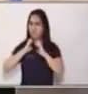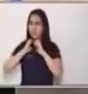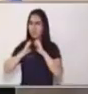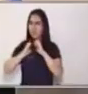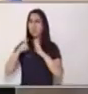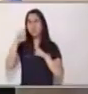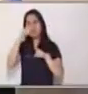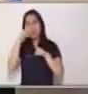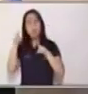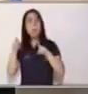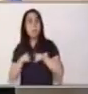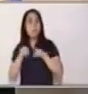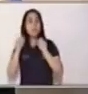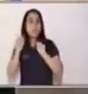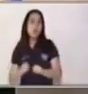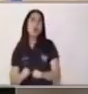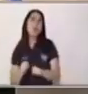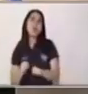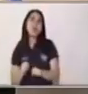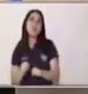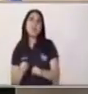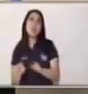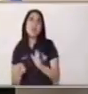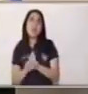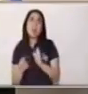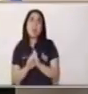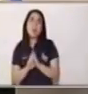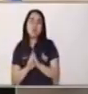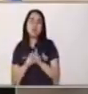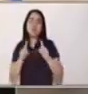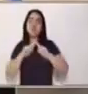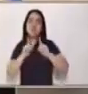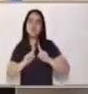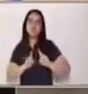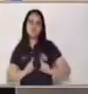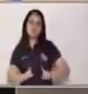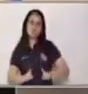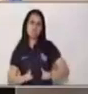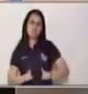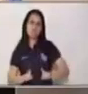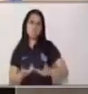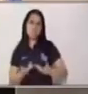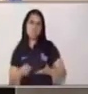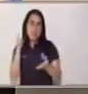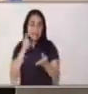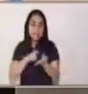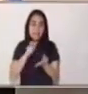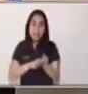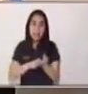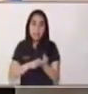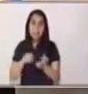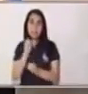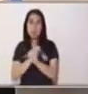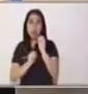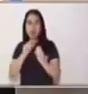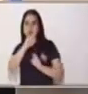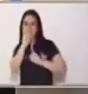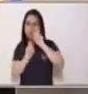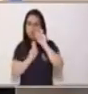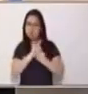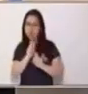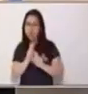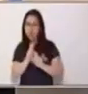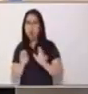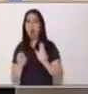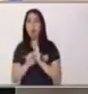también puede ser en un cuestionario como los que implementas en clase o alguna